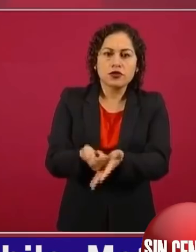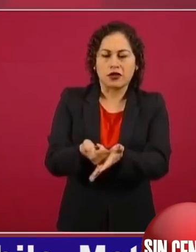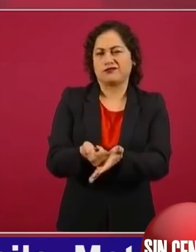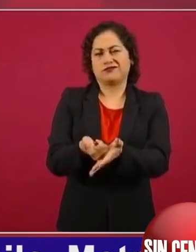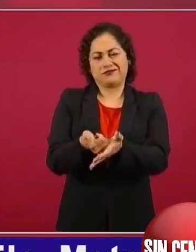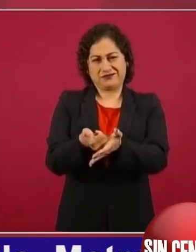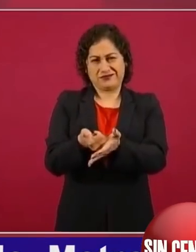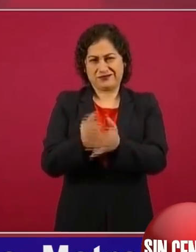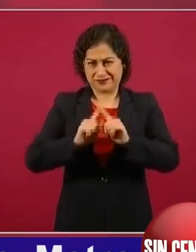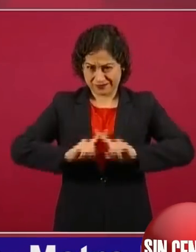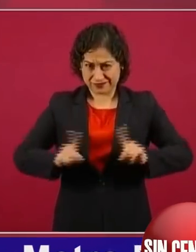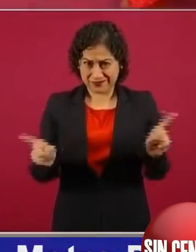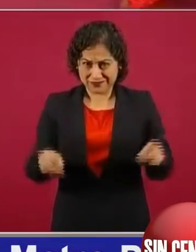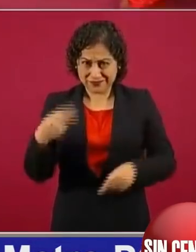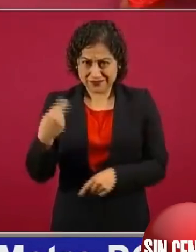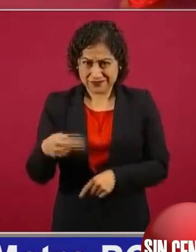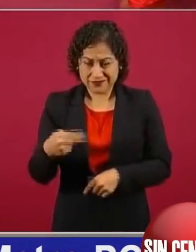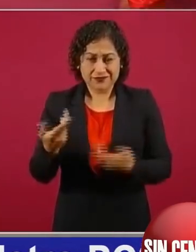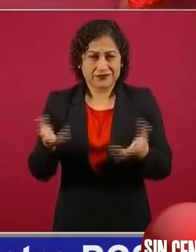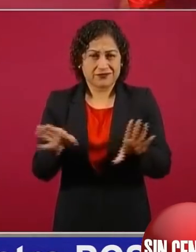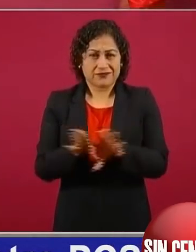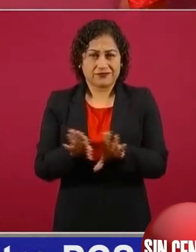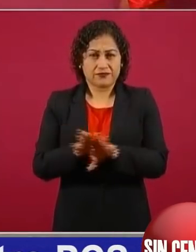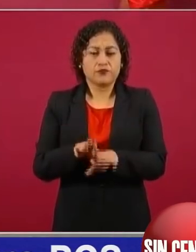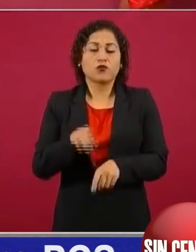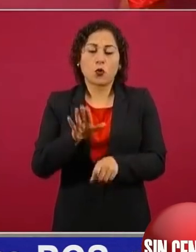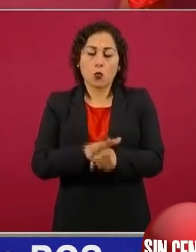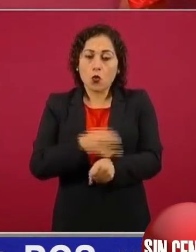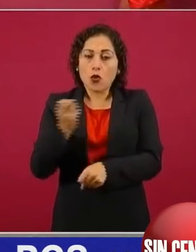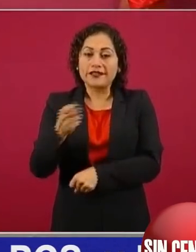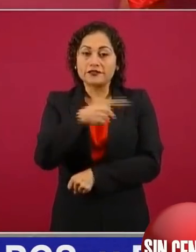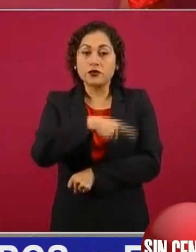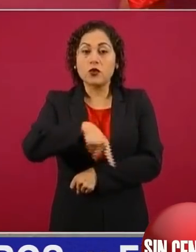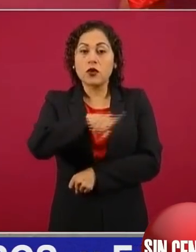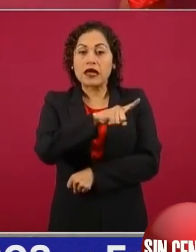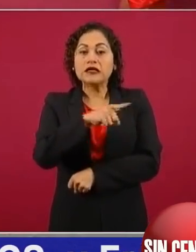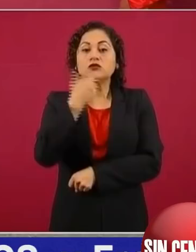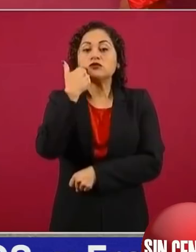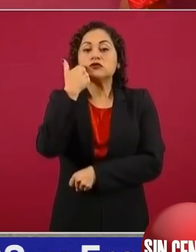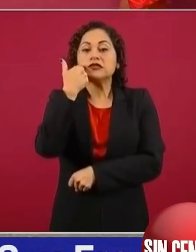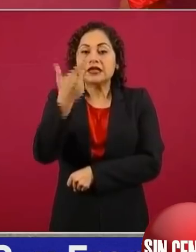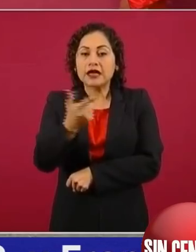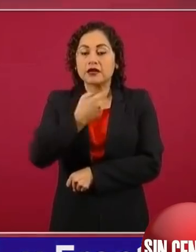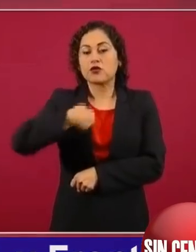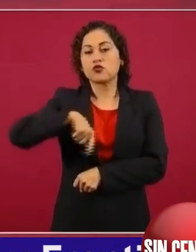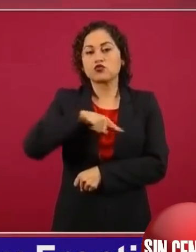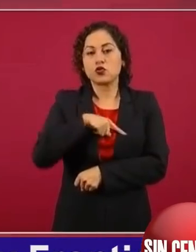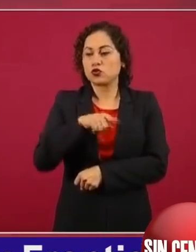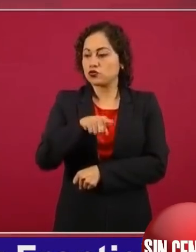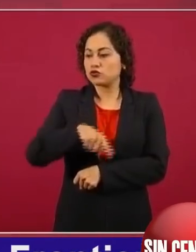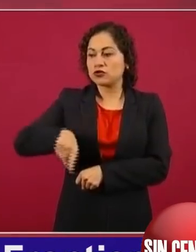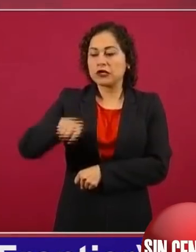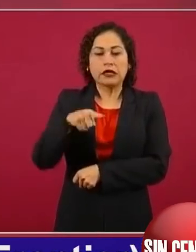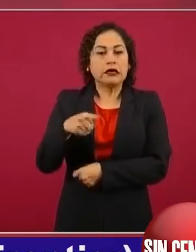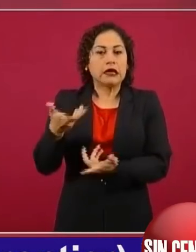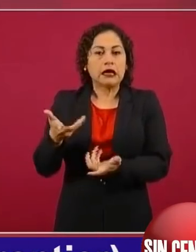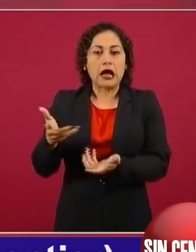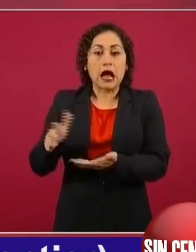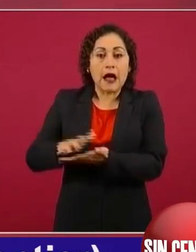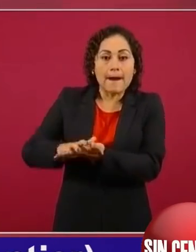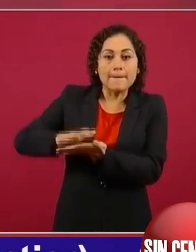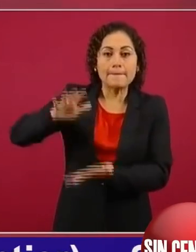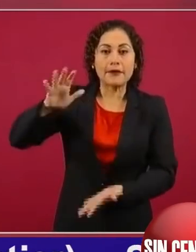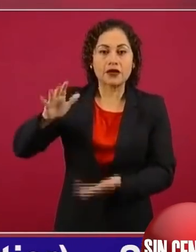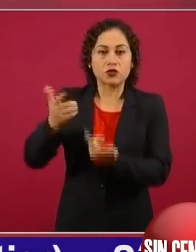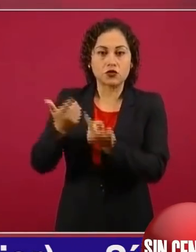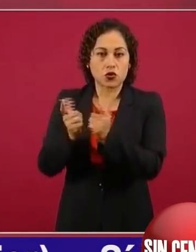que no tengamos mayoría en la Cámara de Diputados. ¿Por qué? Bueno, porque la Cámara de